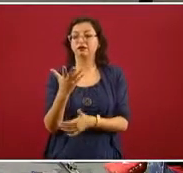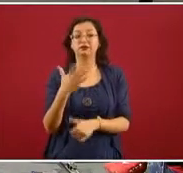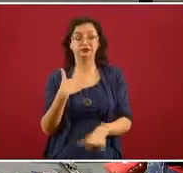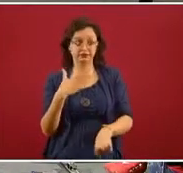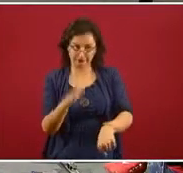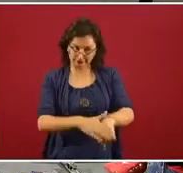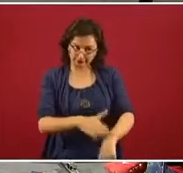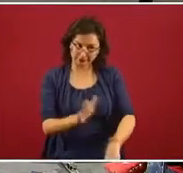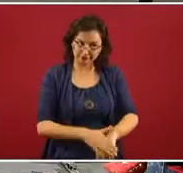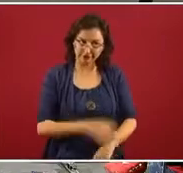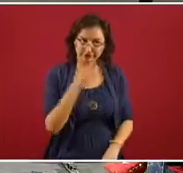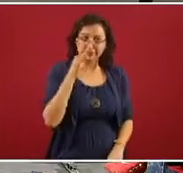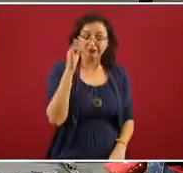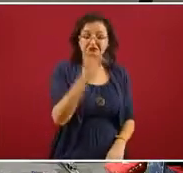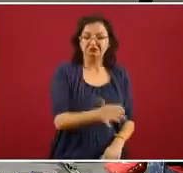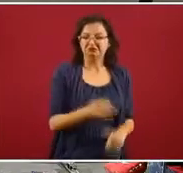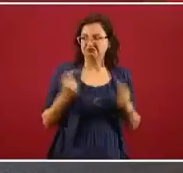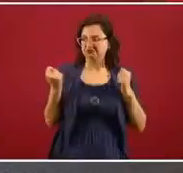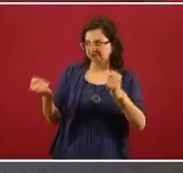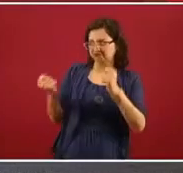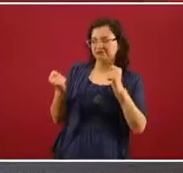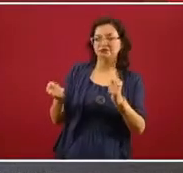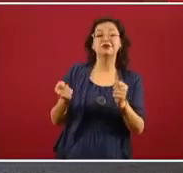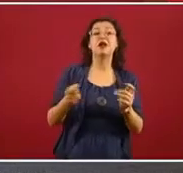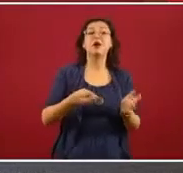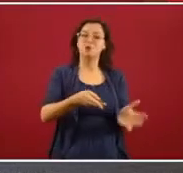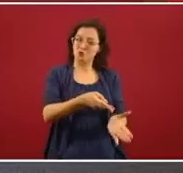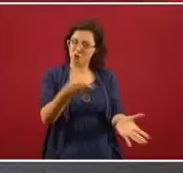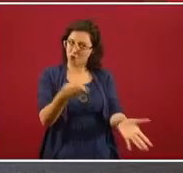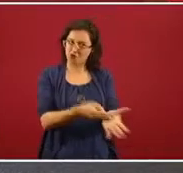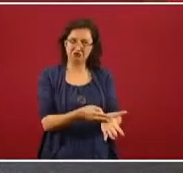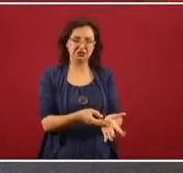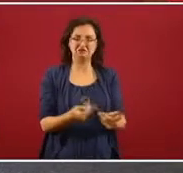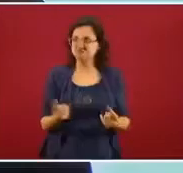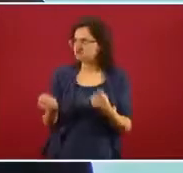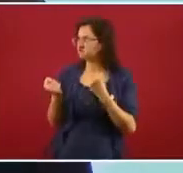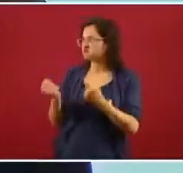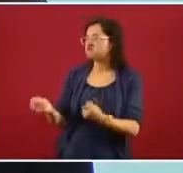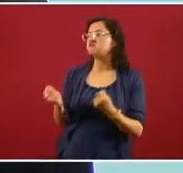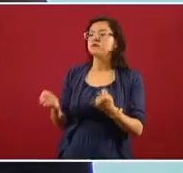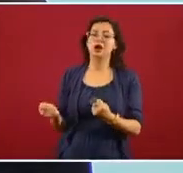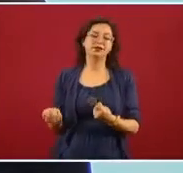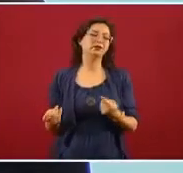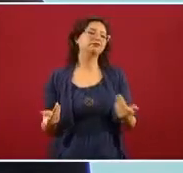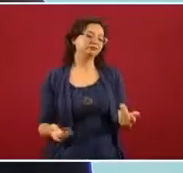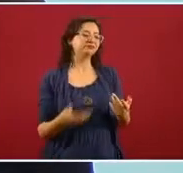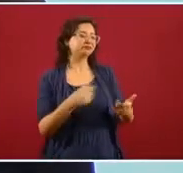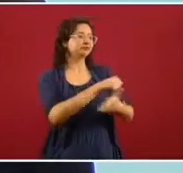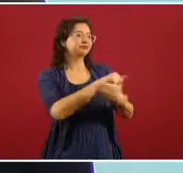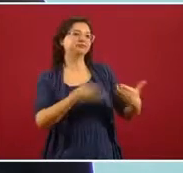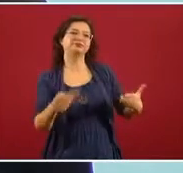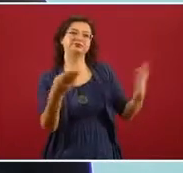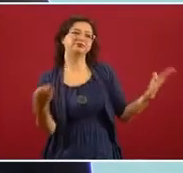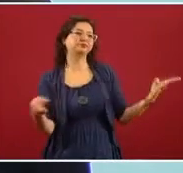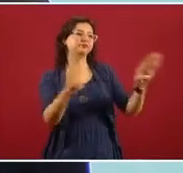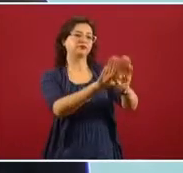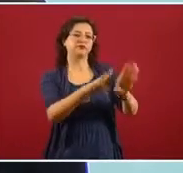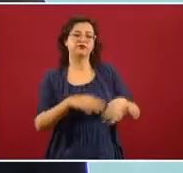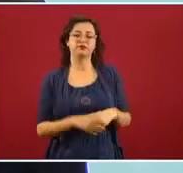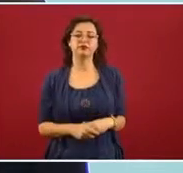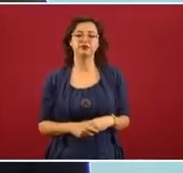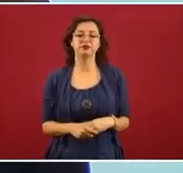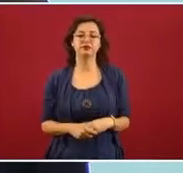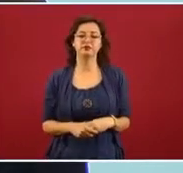insisten, del apercibimiento viene la multa, y de la multa, pues entonces tendríamos que cerrar el negocio. Ahí no hay